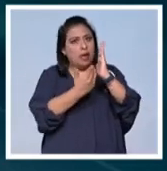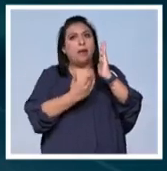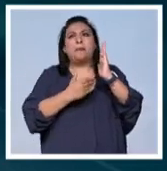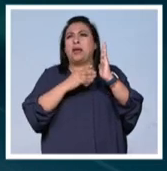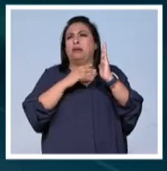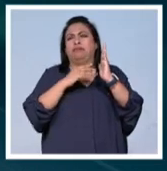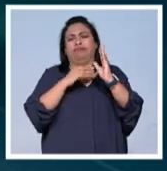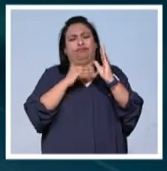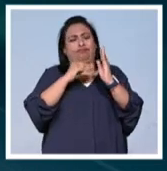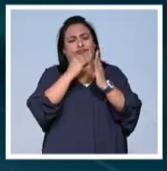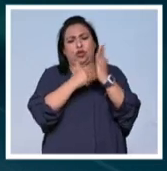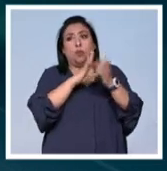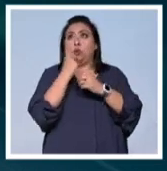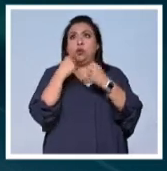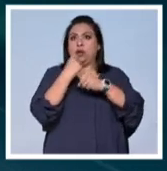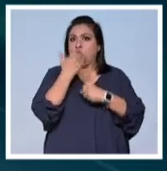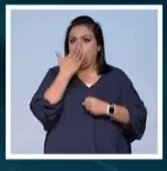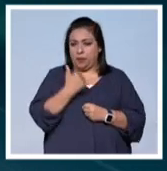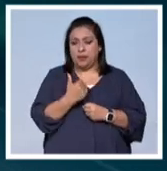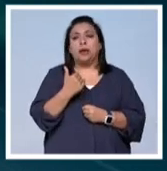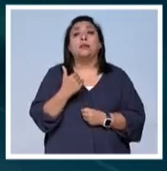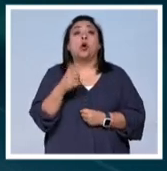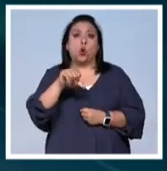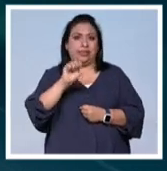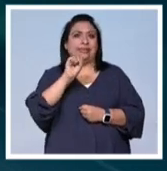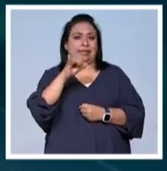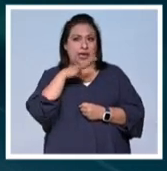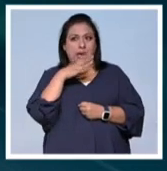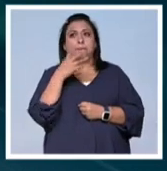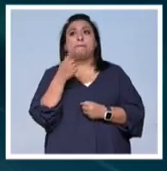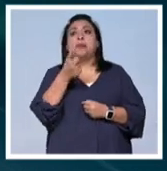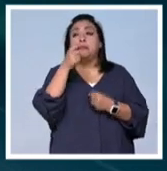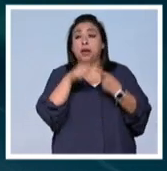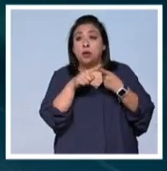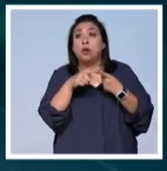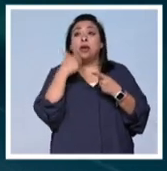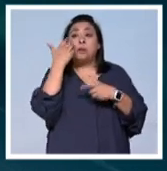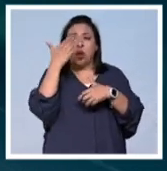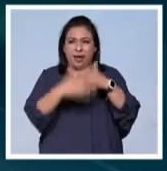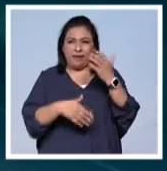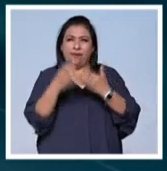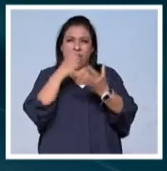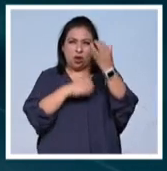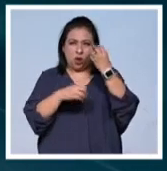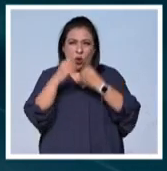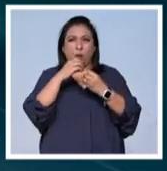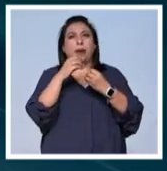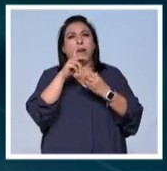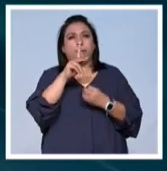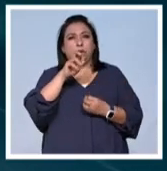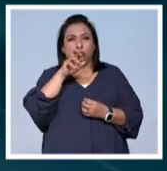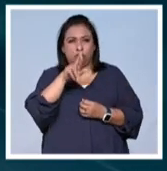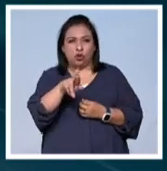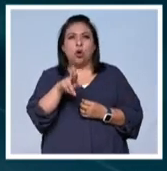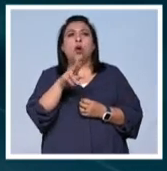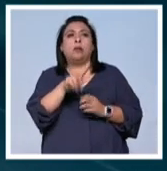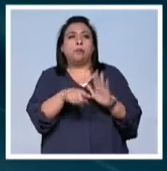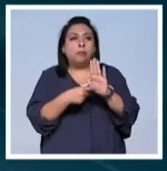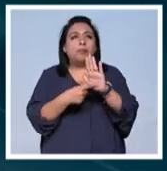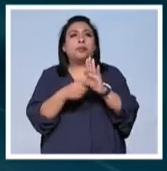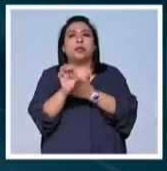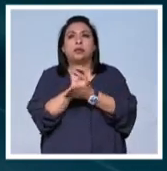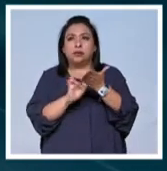plena como tuvimos el año pasado en donde por un lado estaremos terminando las obras Terminando de producir las obras se ponen la